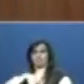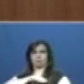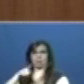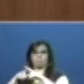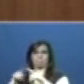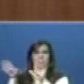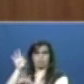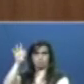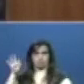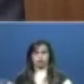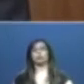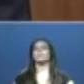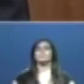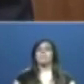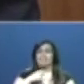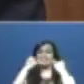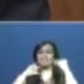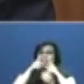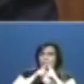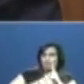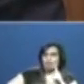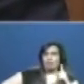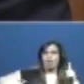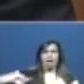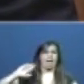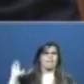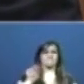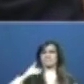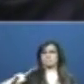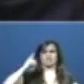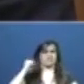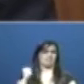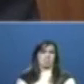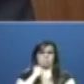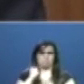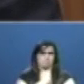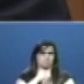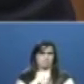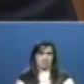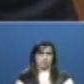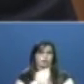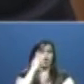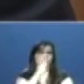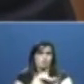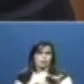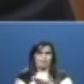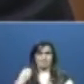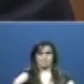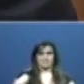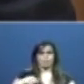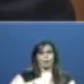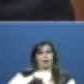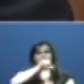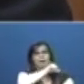la prolongación de la crisis ha dañado más el empleo en estos últimos meses en las comunidades que partíamos de unas